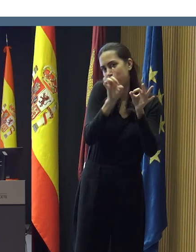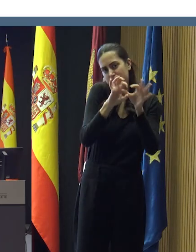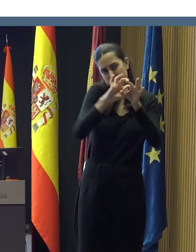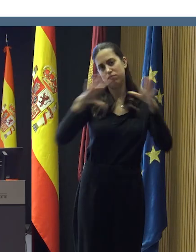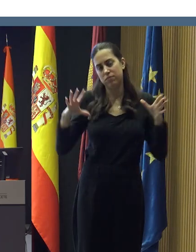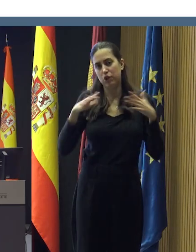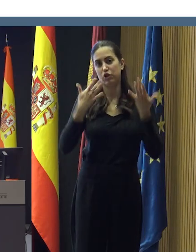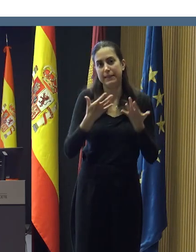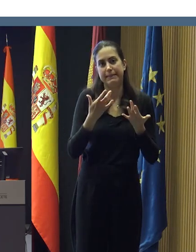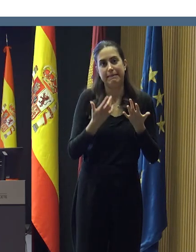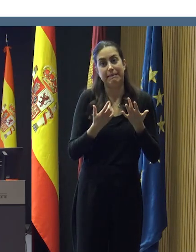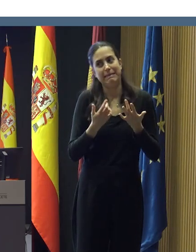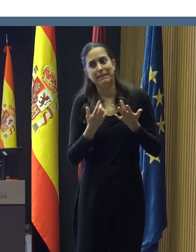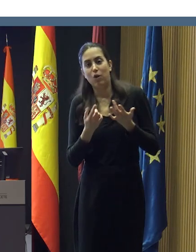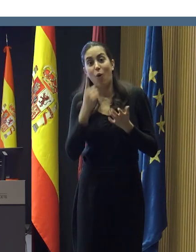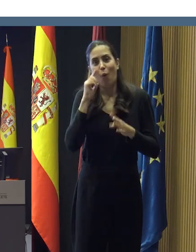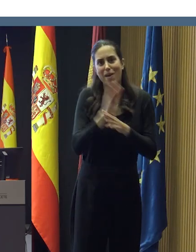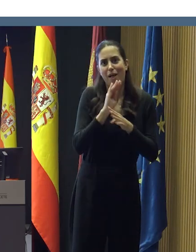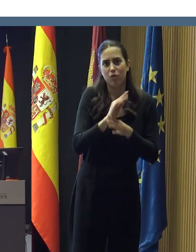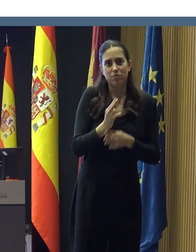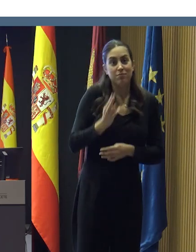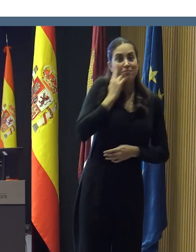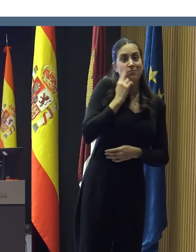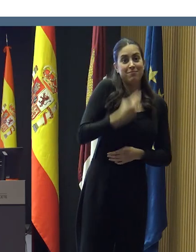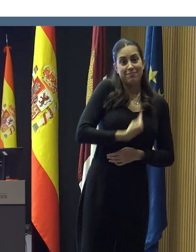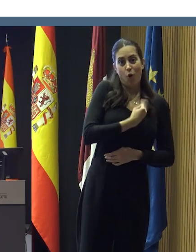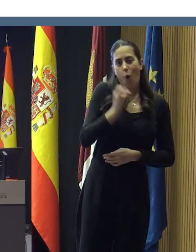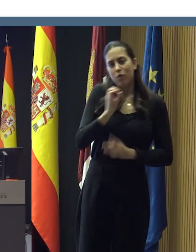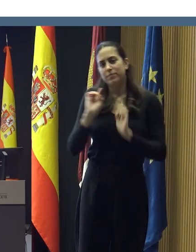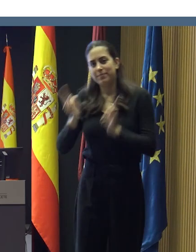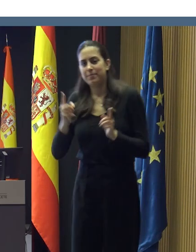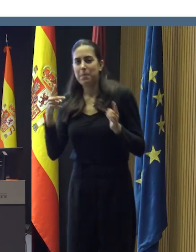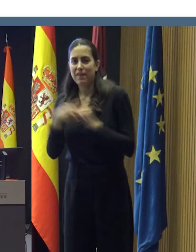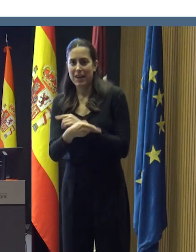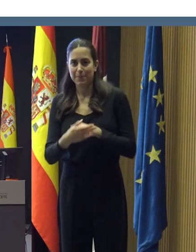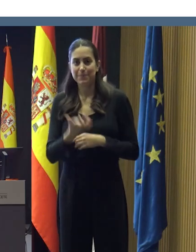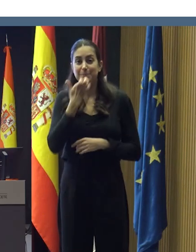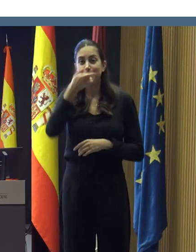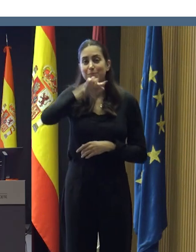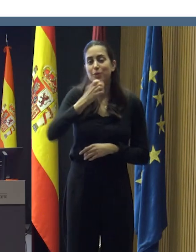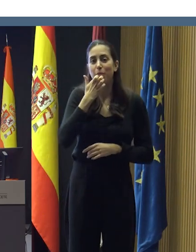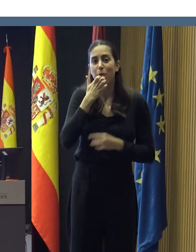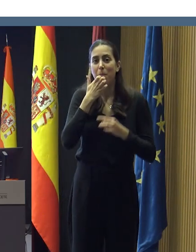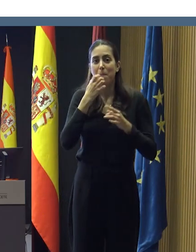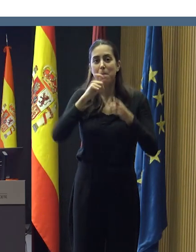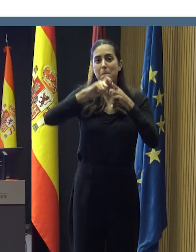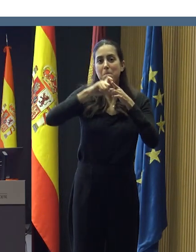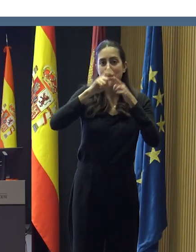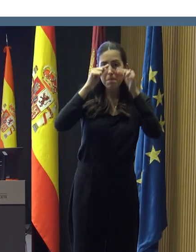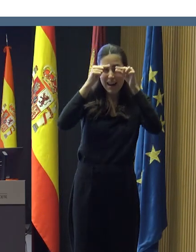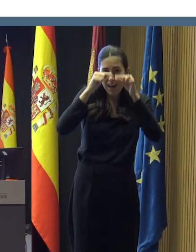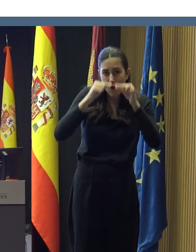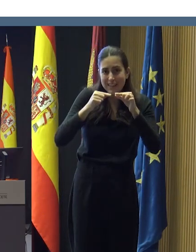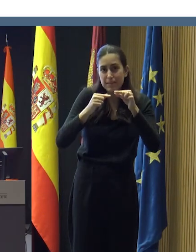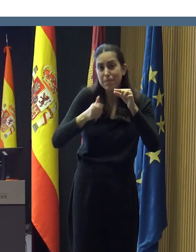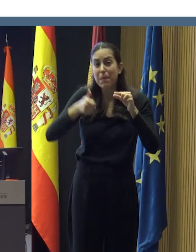línea entre asustar a la gente y prevenir. Y es cierto que si conociéramos más marcadores, porque el problema es que no se hace mucho más porque tampoco